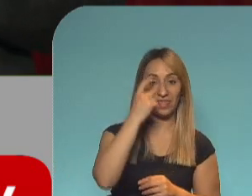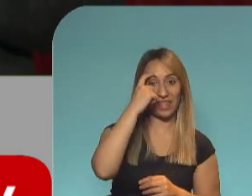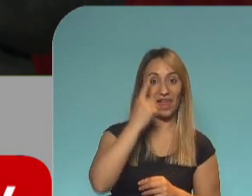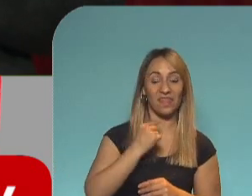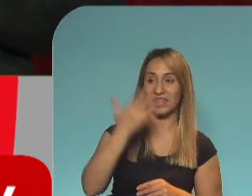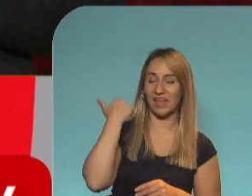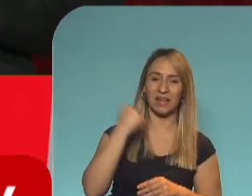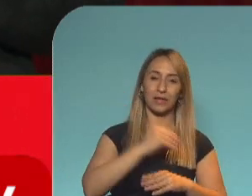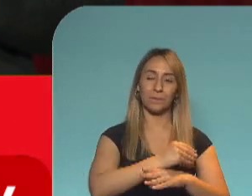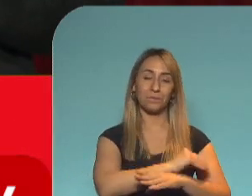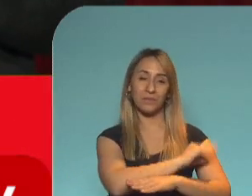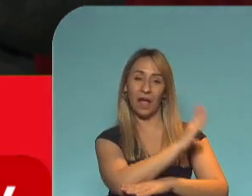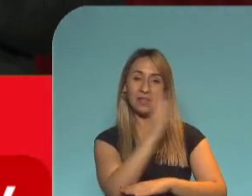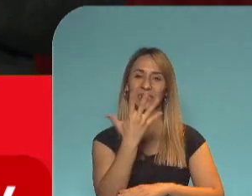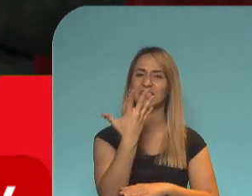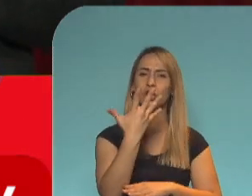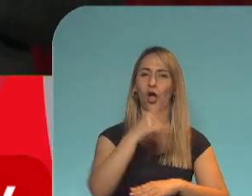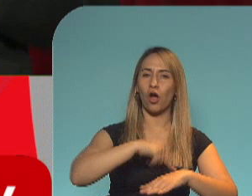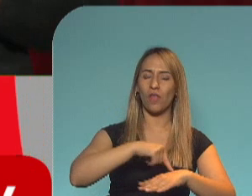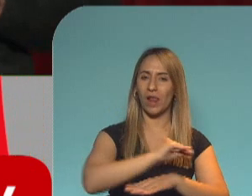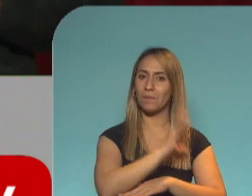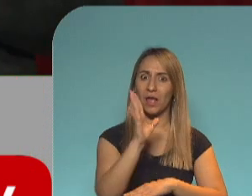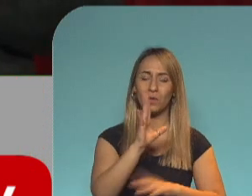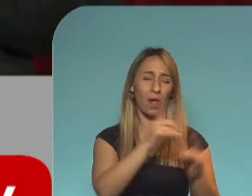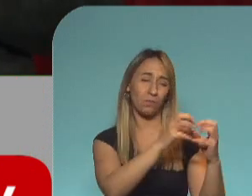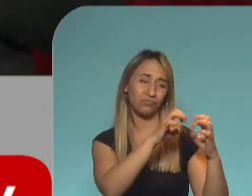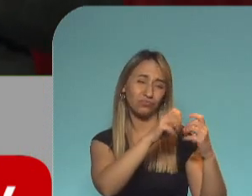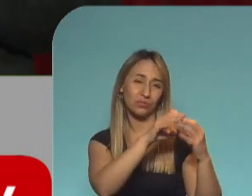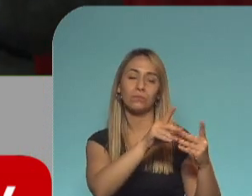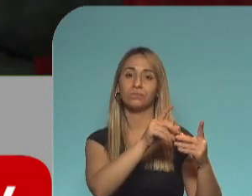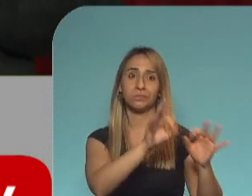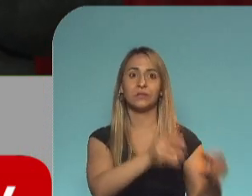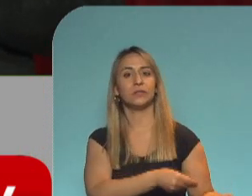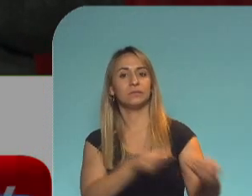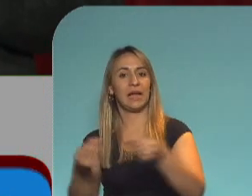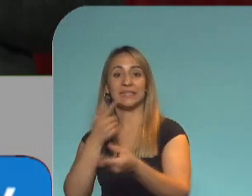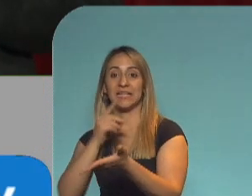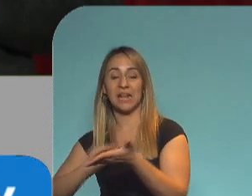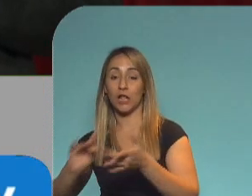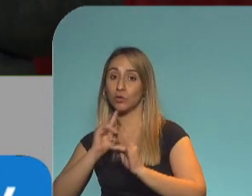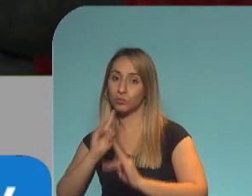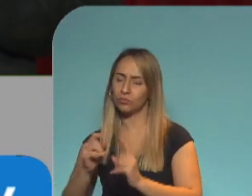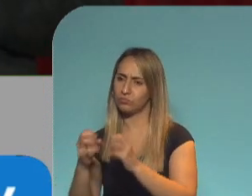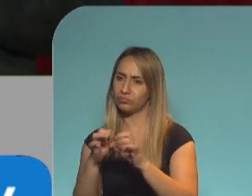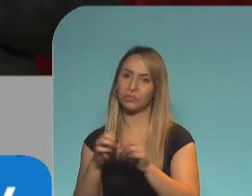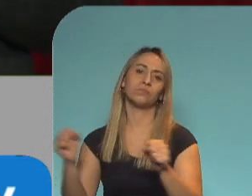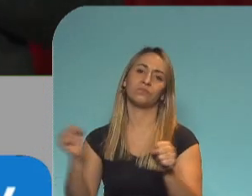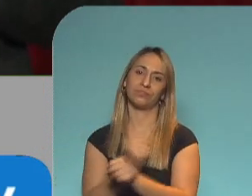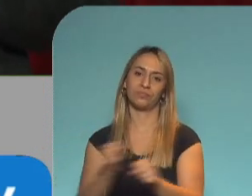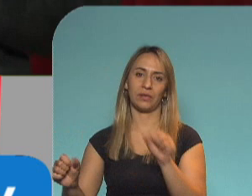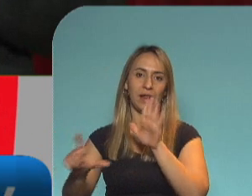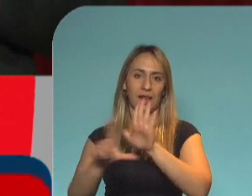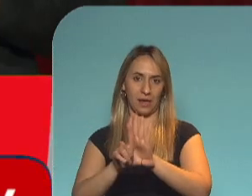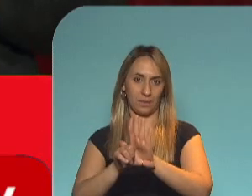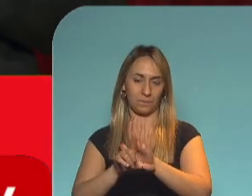finalizó cerca de las 5:30 de la madrugada y que llegó al Senado para que finalmente hoy se transforme en ley.